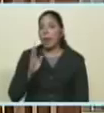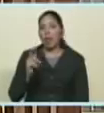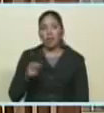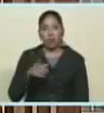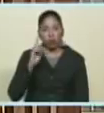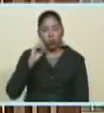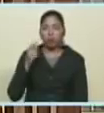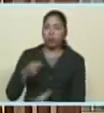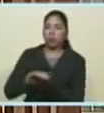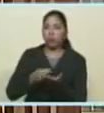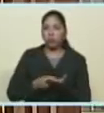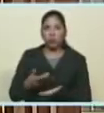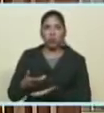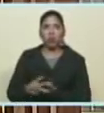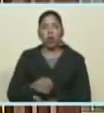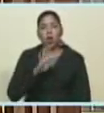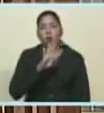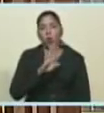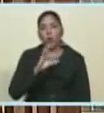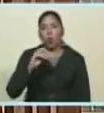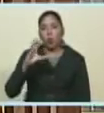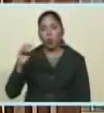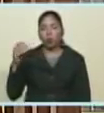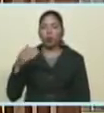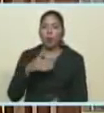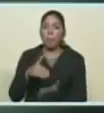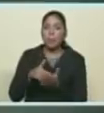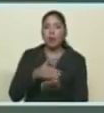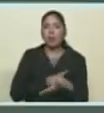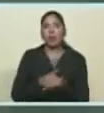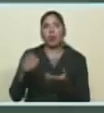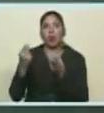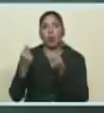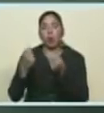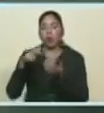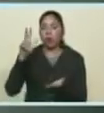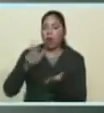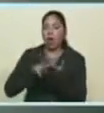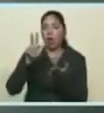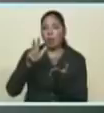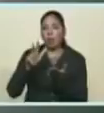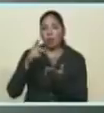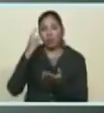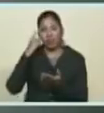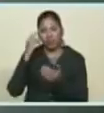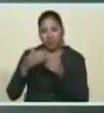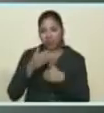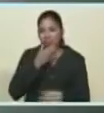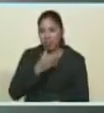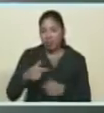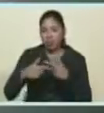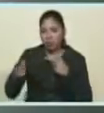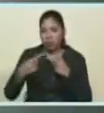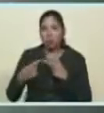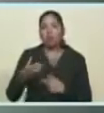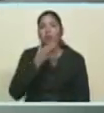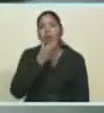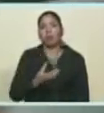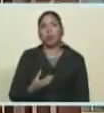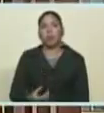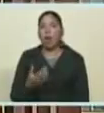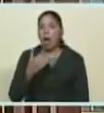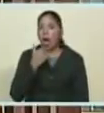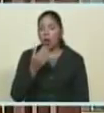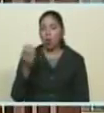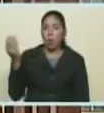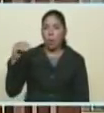para gobernaciones por el orden de 400 mil millones de bolívares. Aprobado de inmediato, 400 mil millones